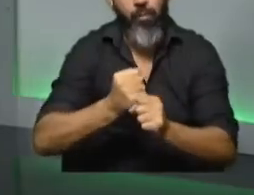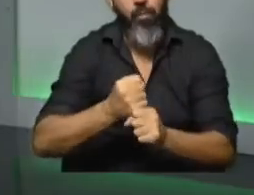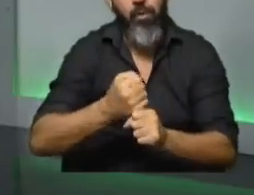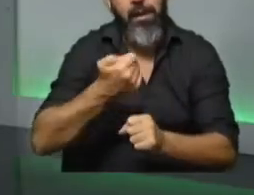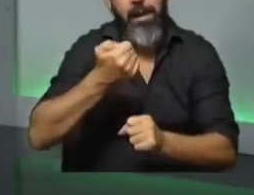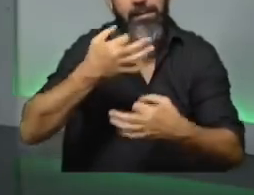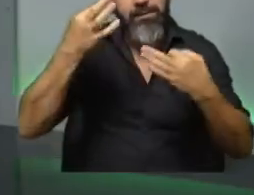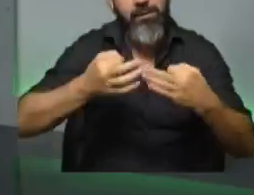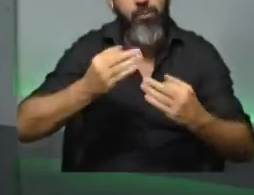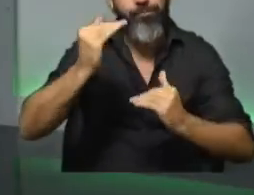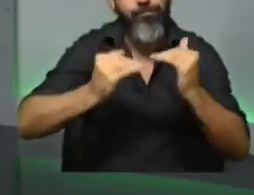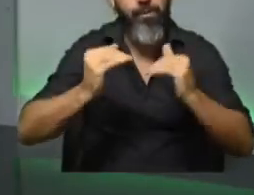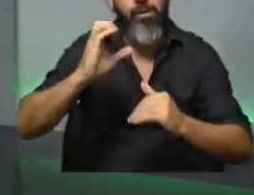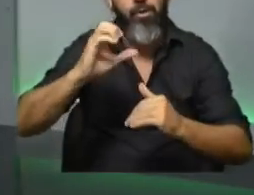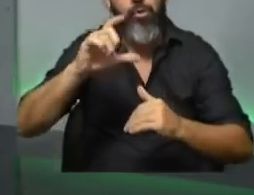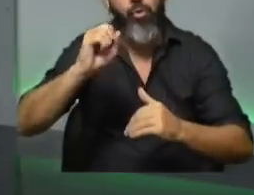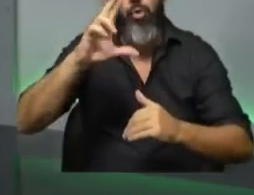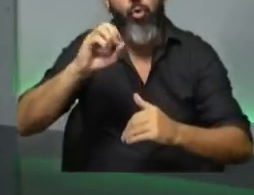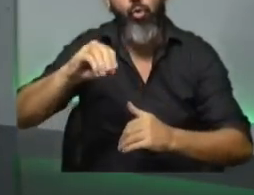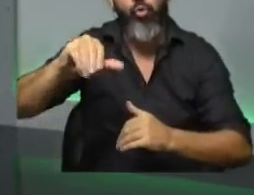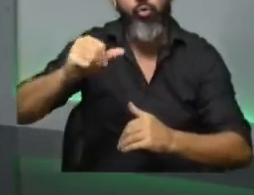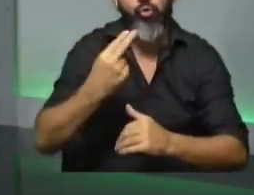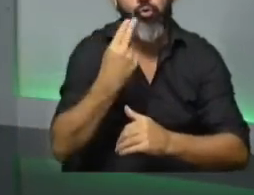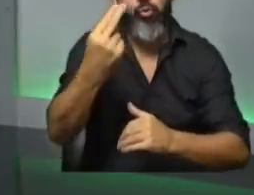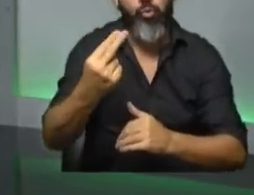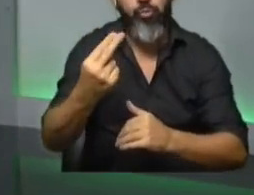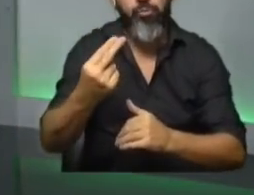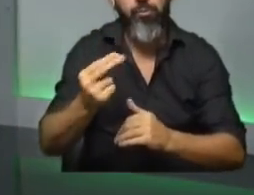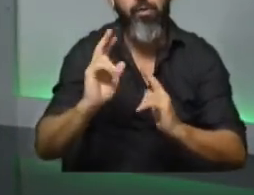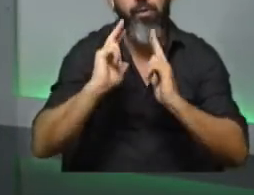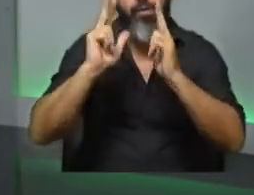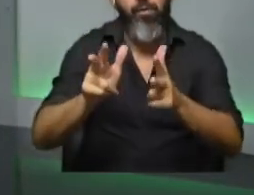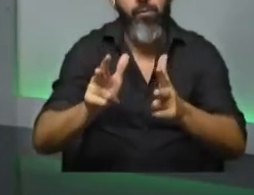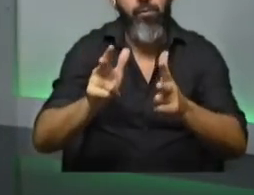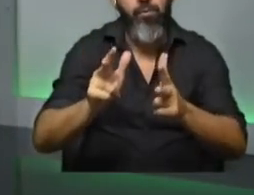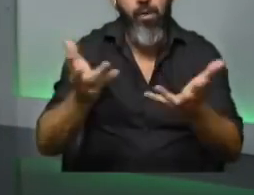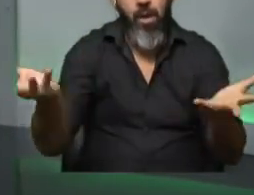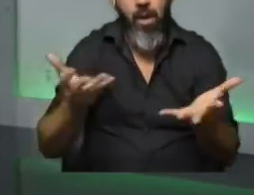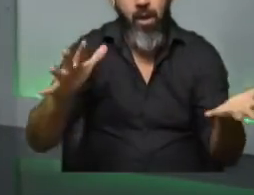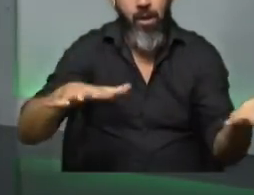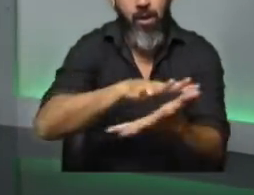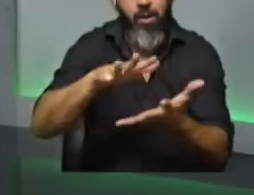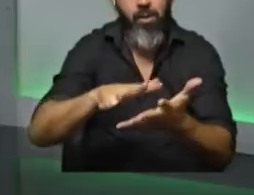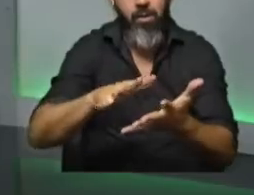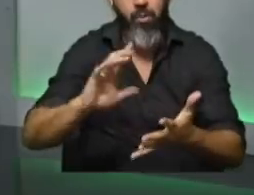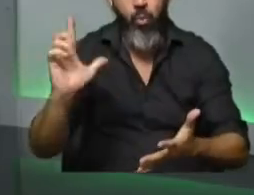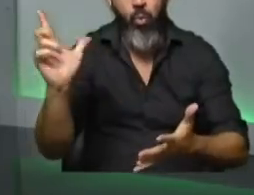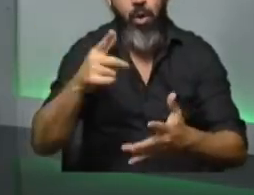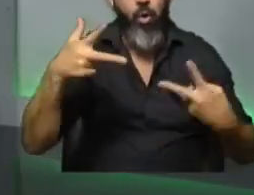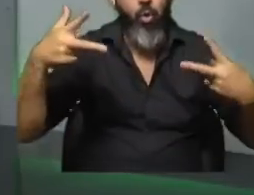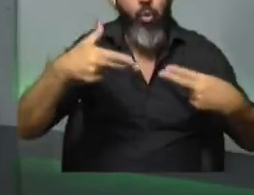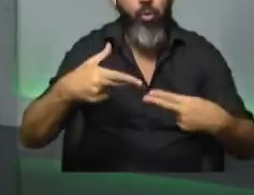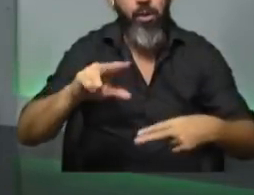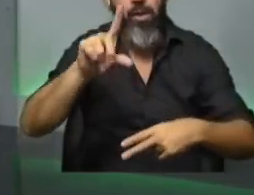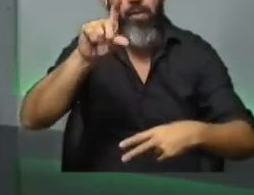se Eleven los niveles de cloruro y de sodio permitidos el mandatario aseguró que en la actual situación no habrá corte